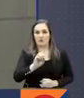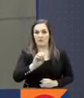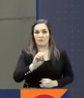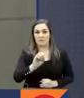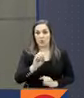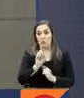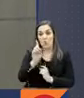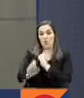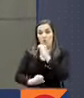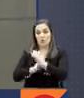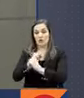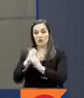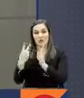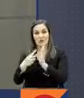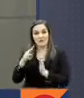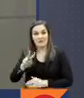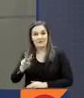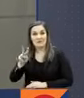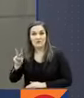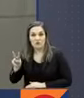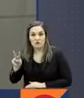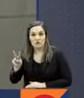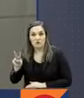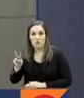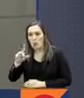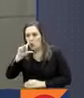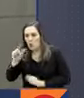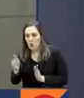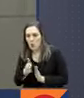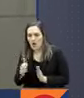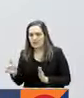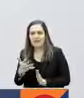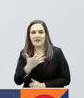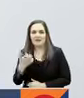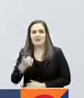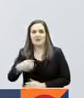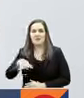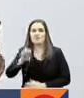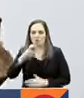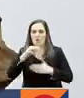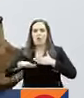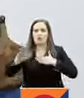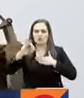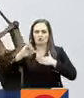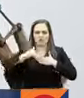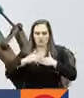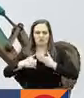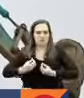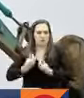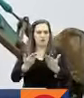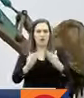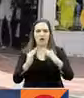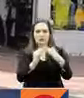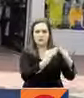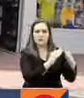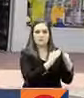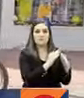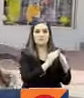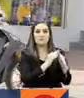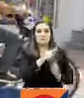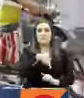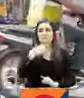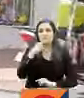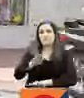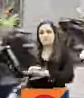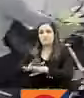año 2022 vamos a entregar 519 viviendas. Las autoridades locales dicen que también se debe trabajar en una